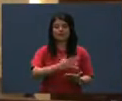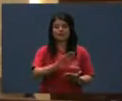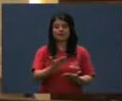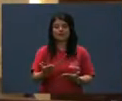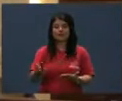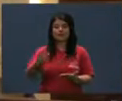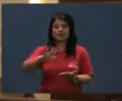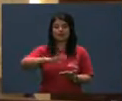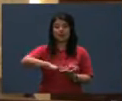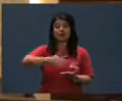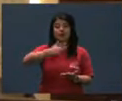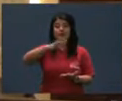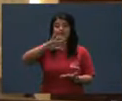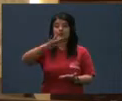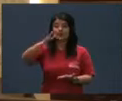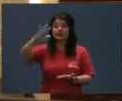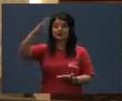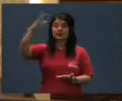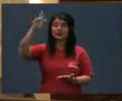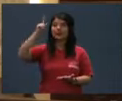Gloria a ti,